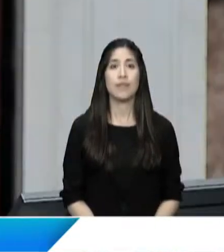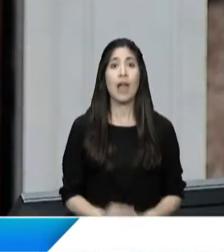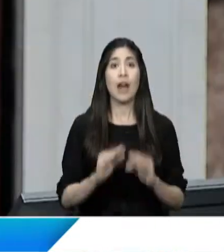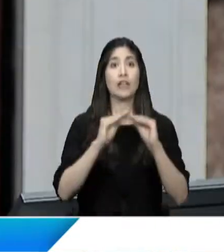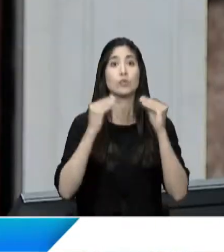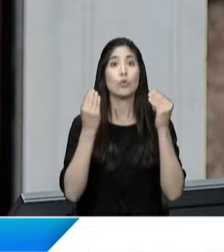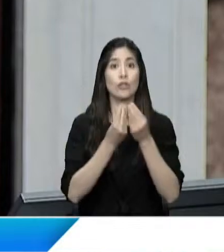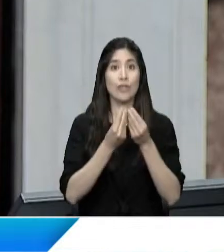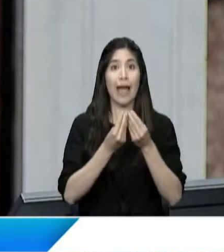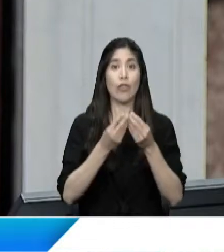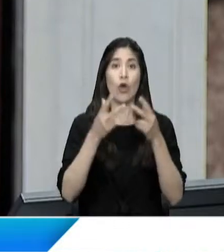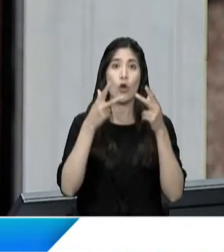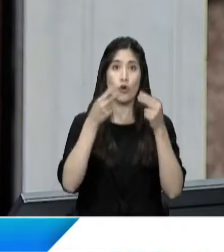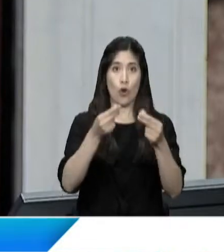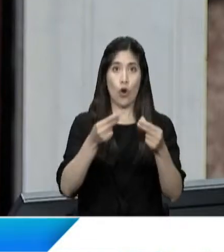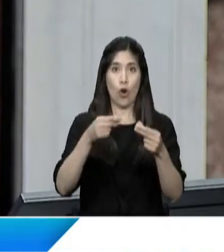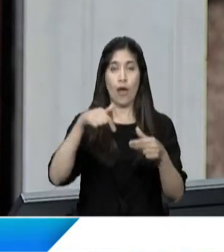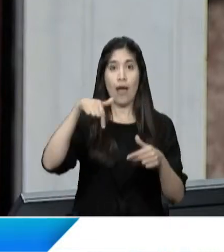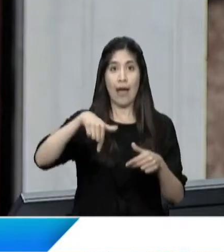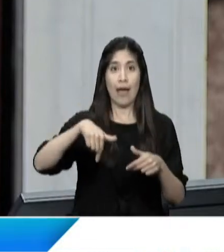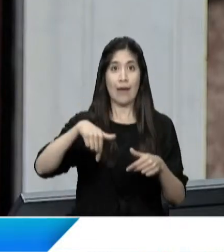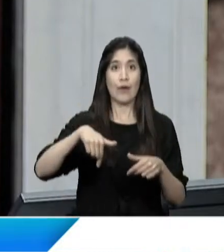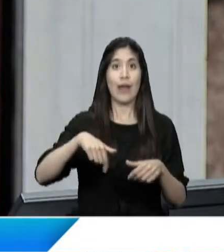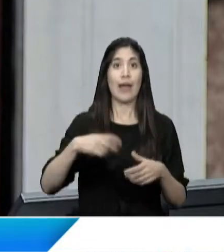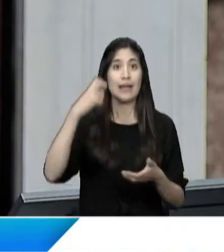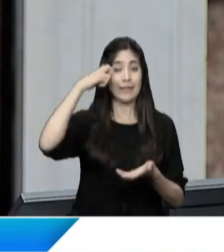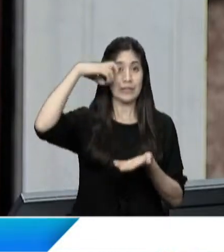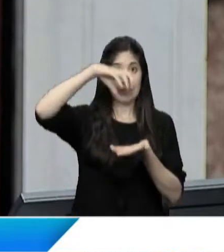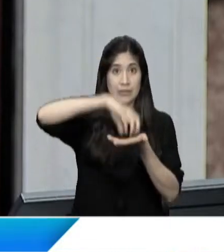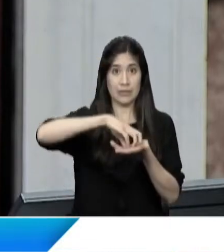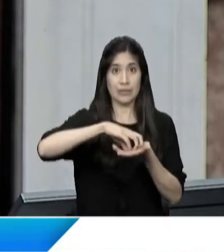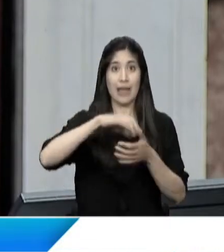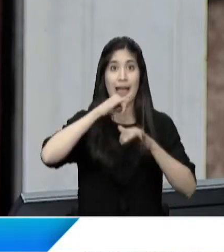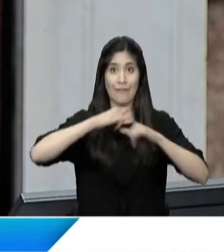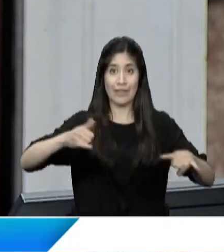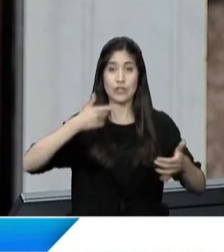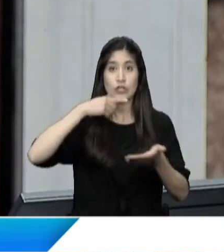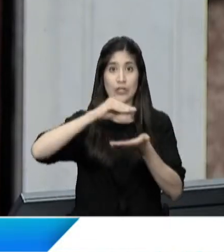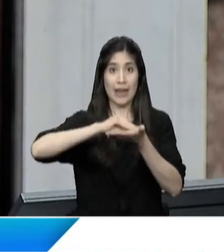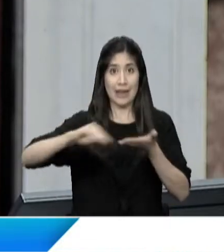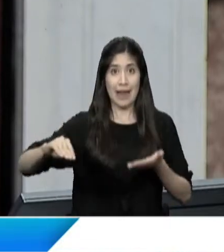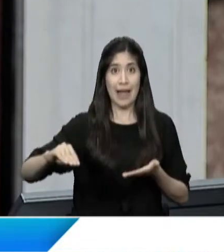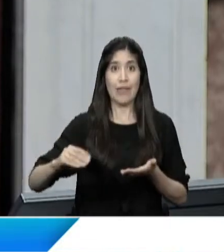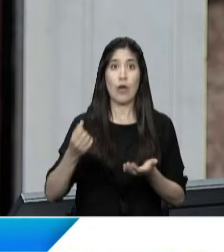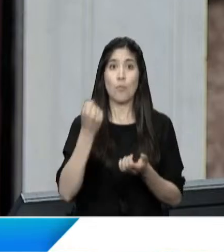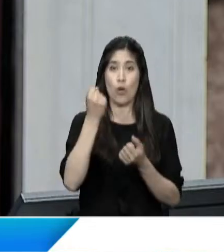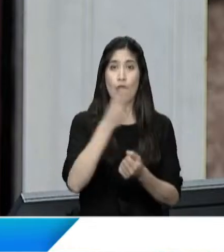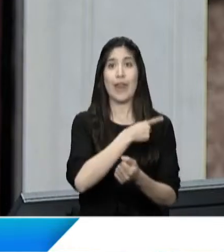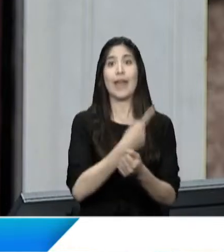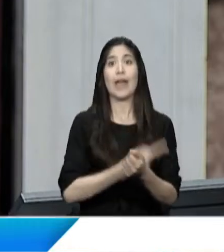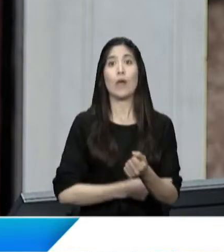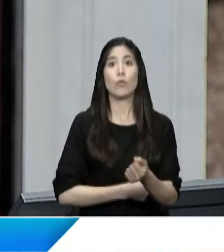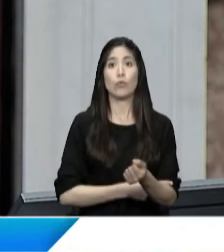Resulta negativo. Se comunicará al Honorable Senado y al Poder Ejecutivo.